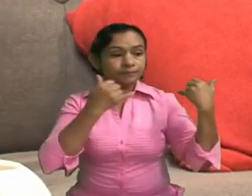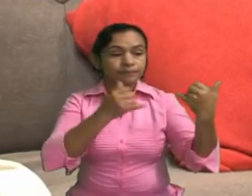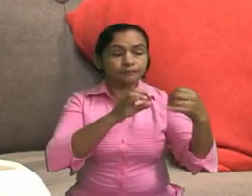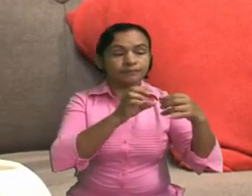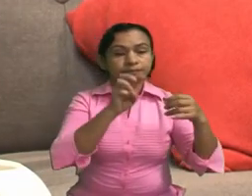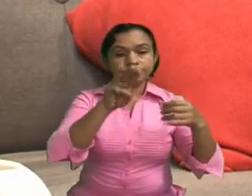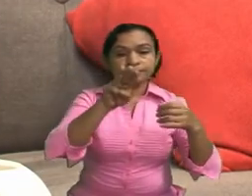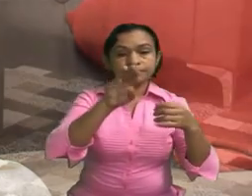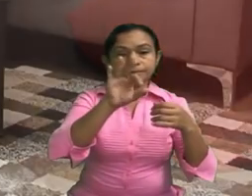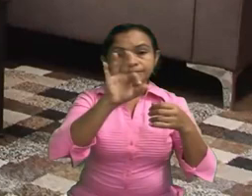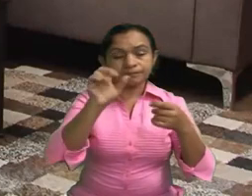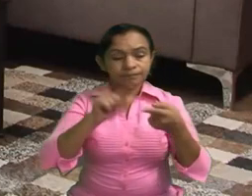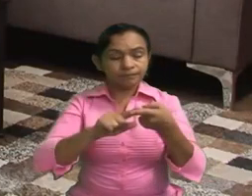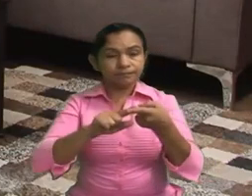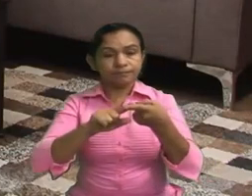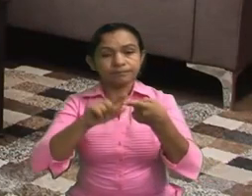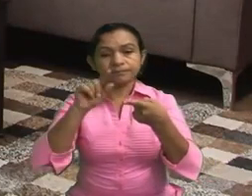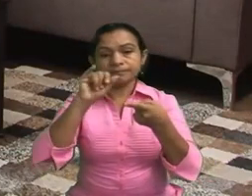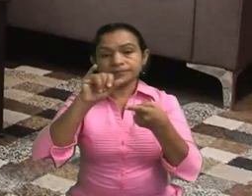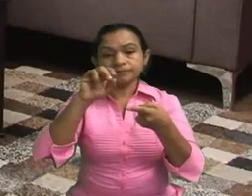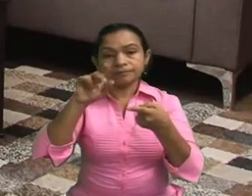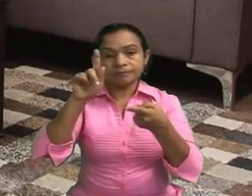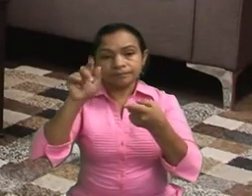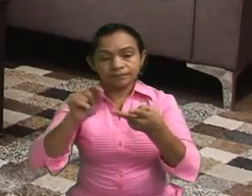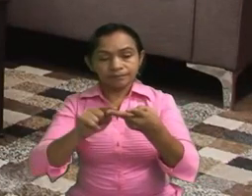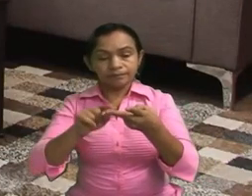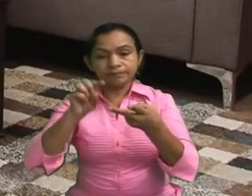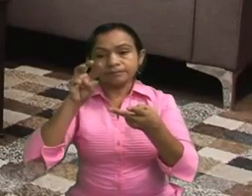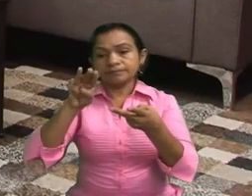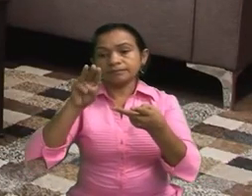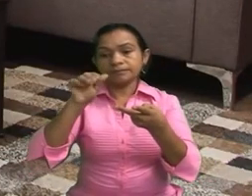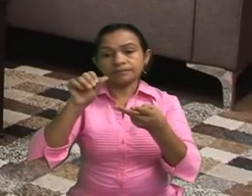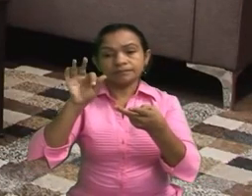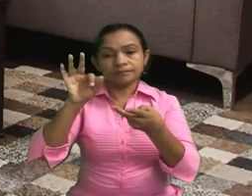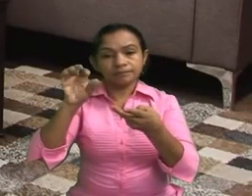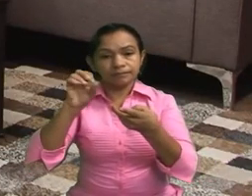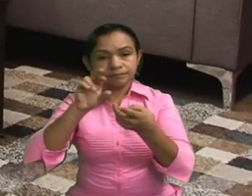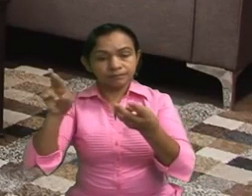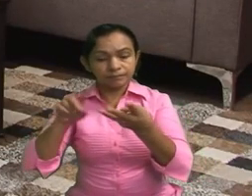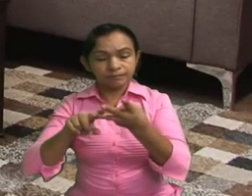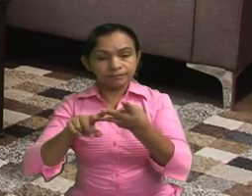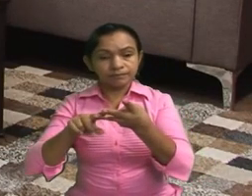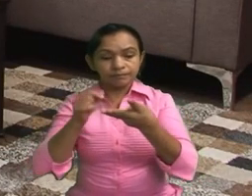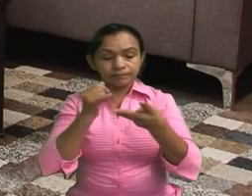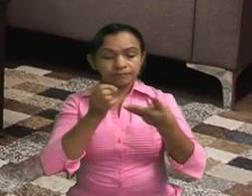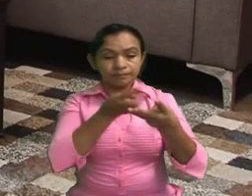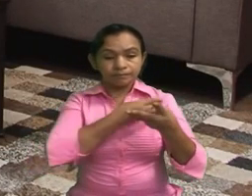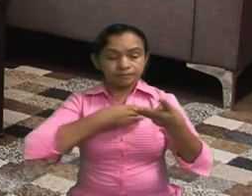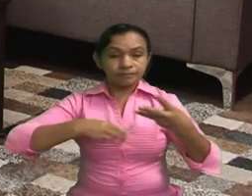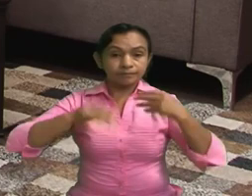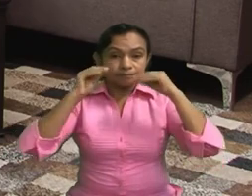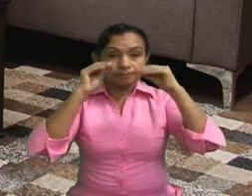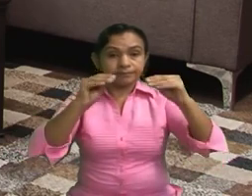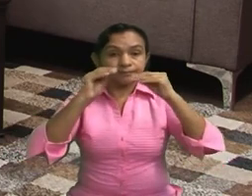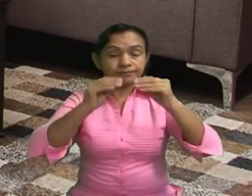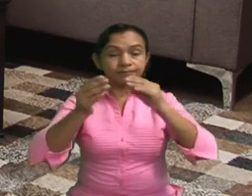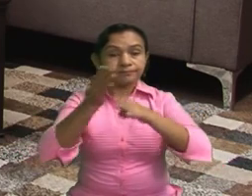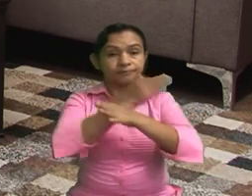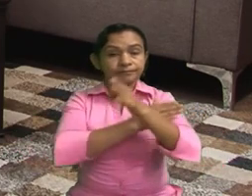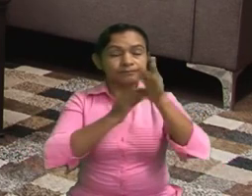el MEFCA, el INTA, el MAC, ¿verdad?, el Ministerio de Educación, y donde se vienen desarrollando desde muchos